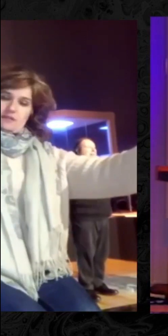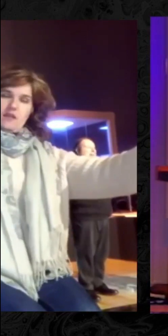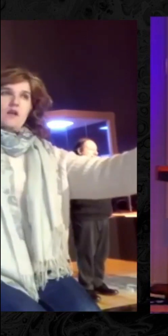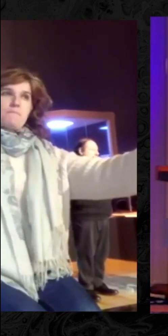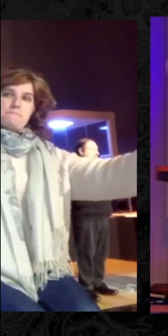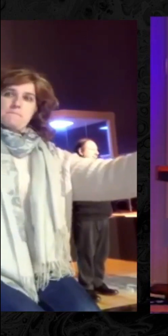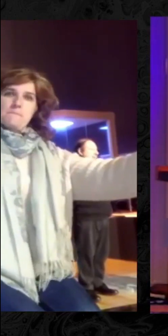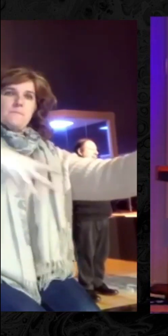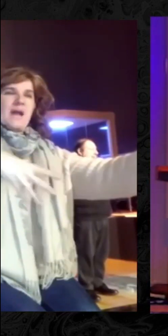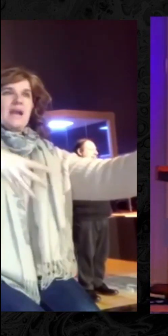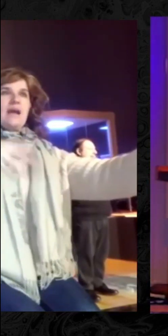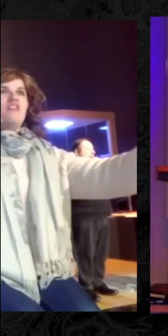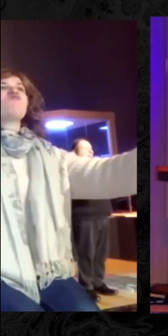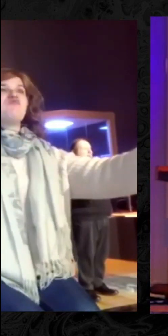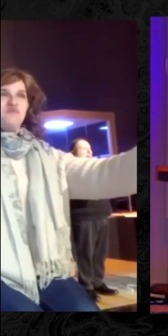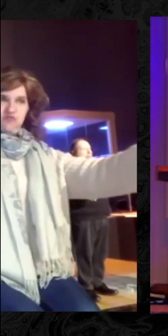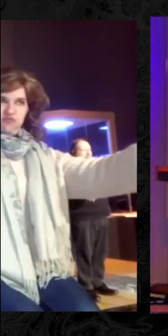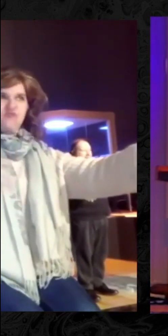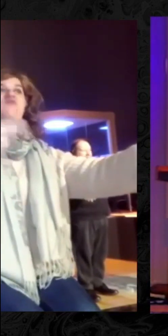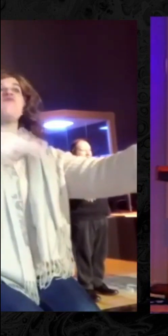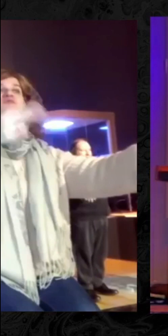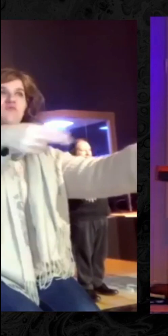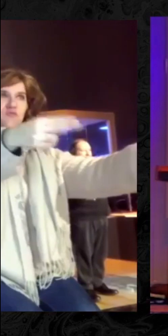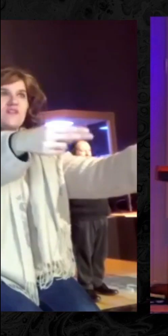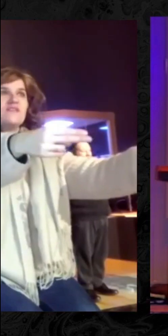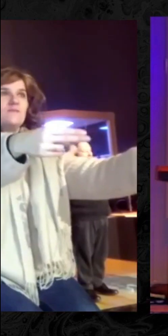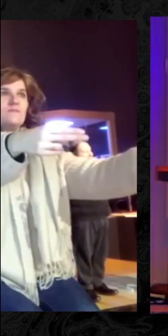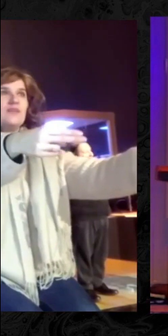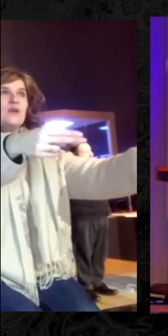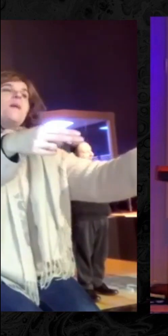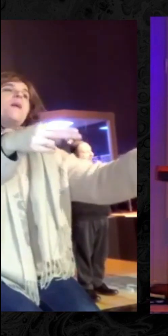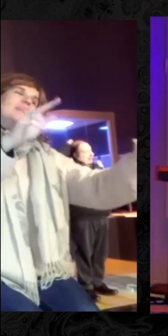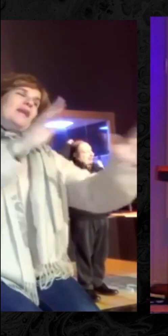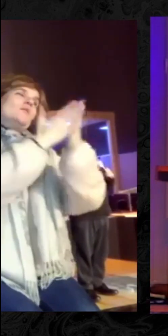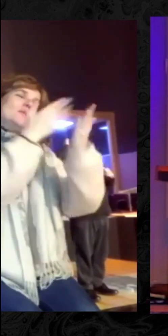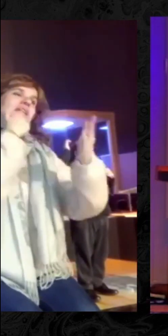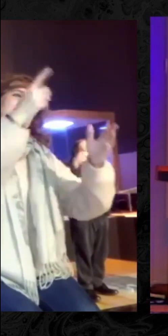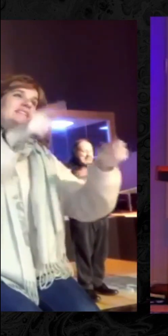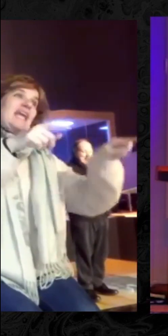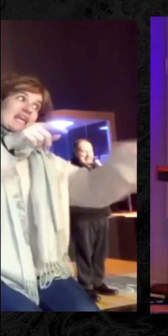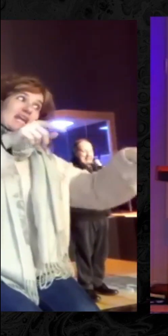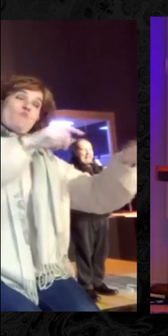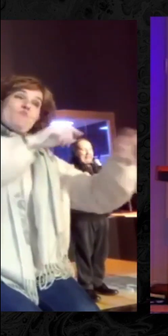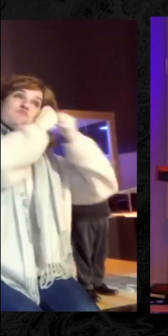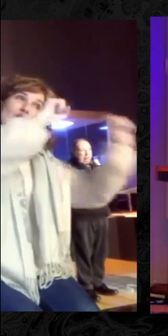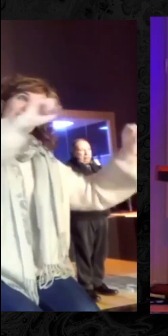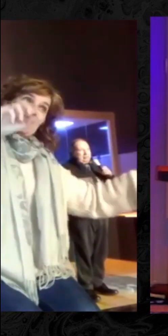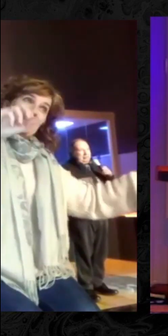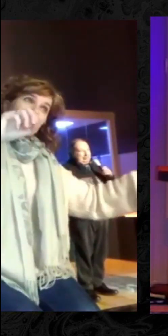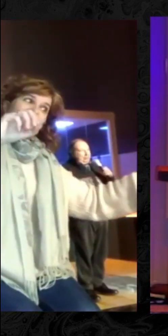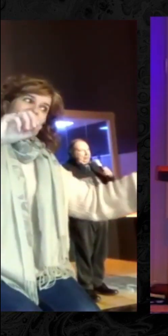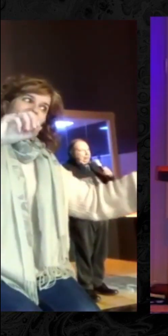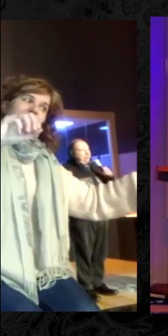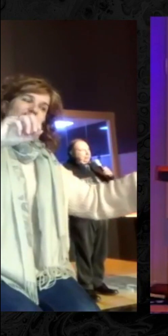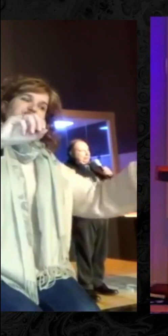varas y que se convirtieron en culebras pero dice la Biblia que la la vara de Aarón